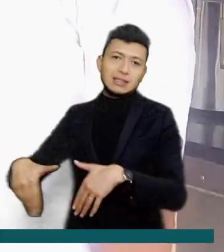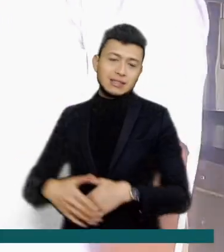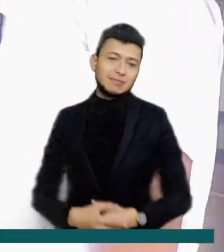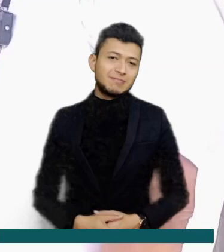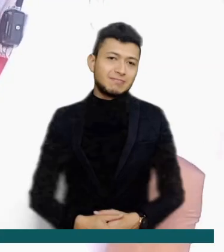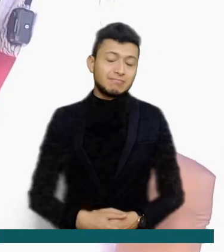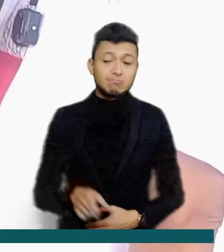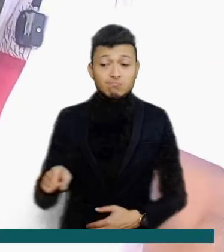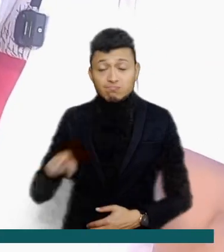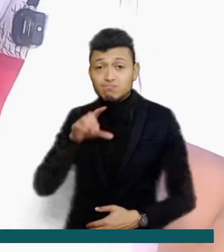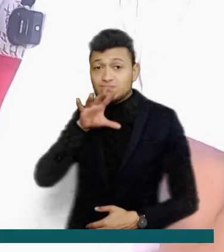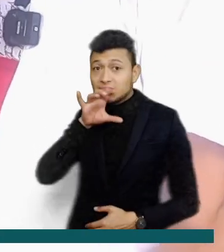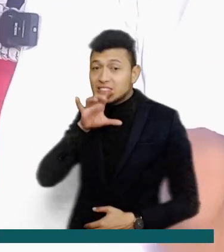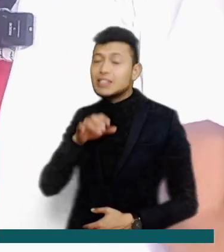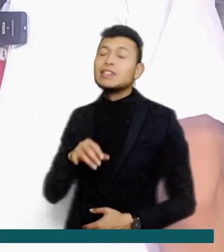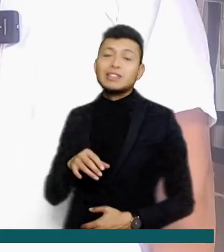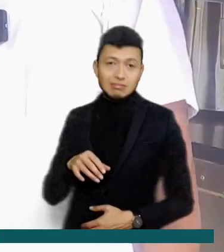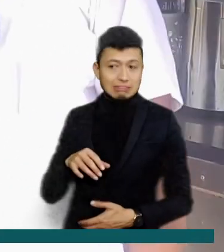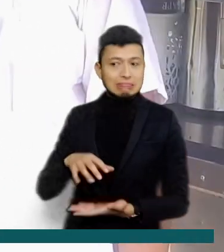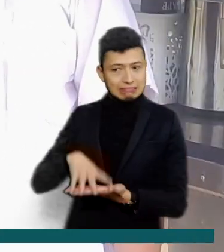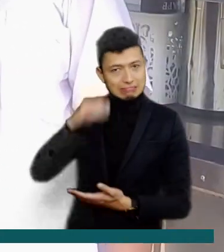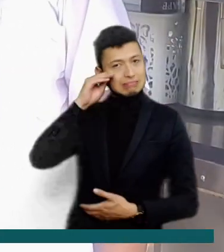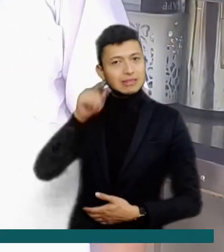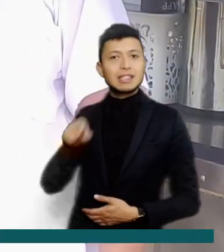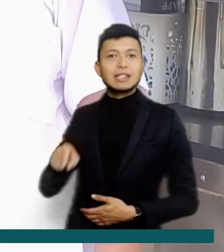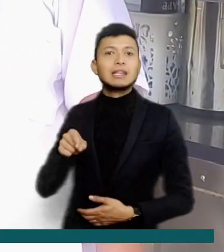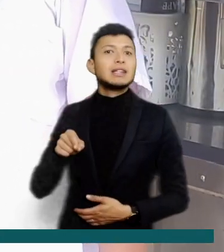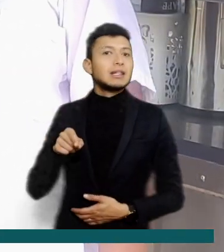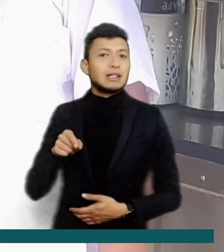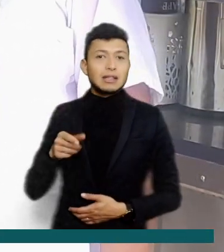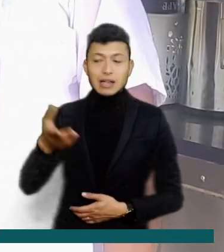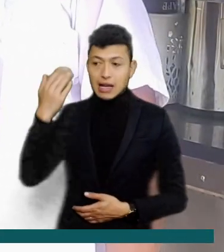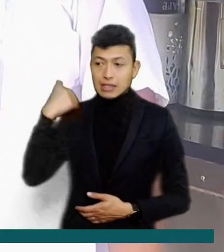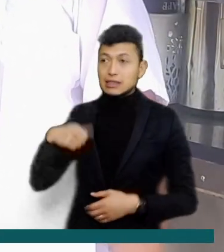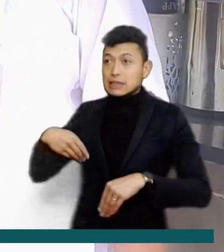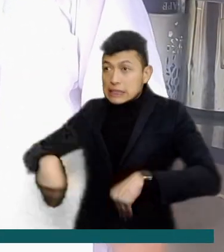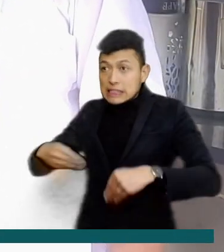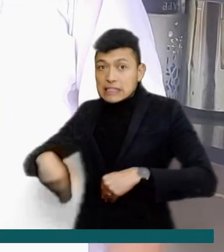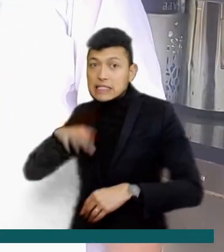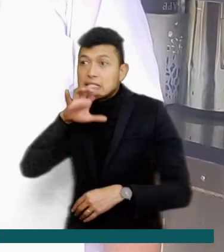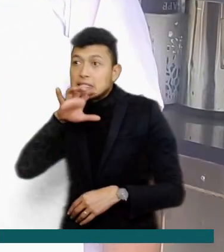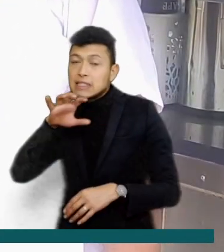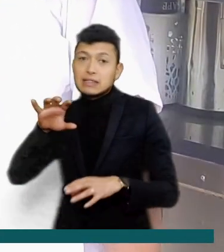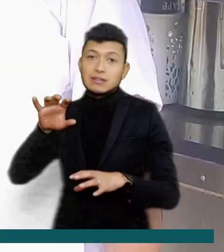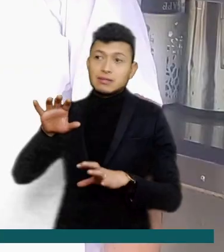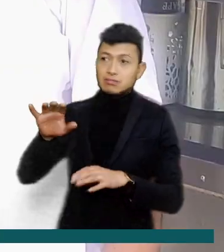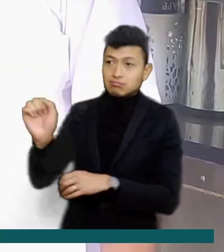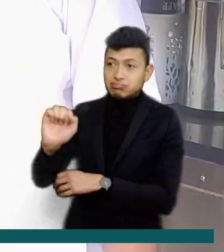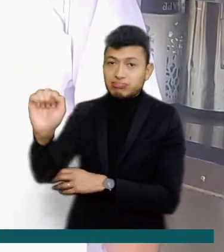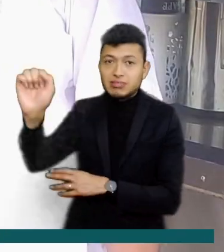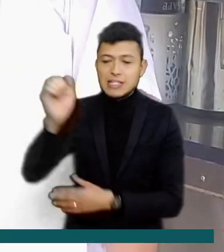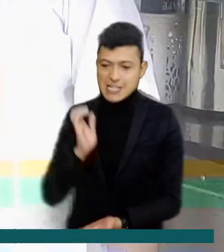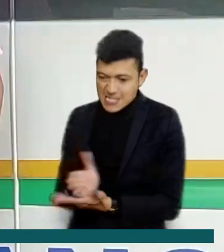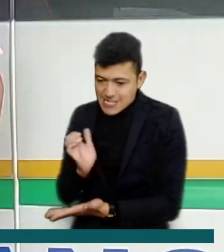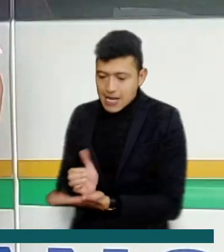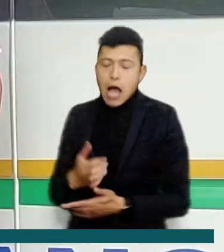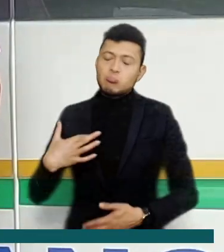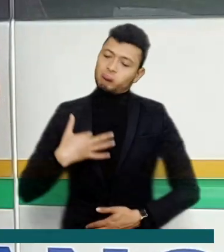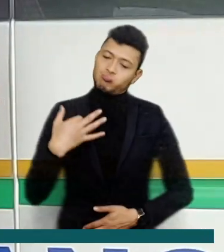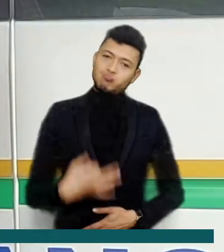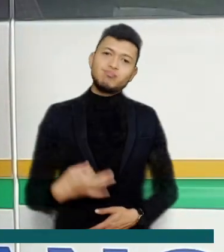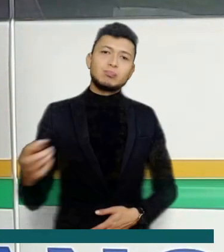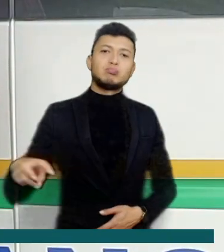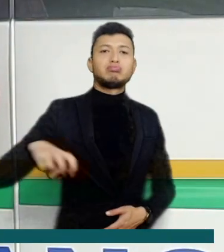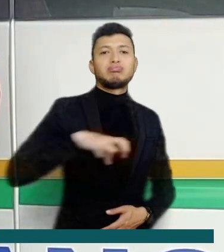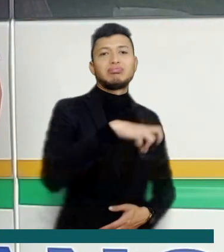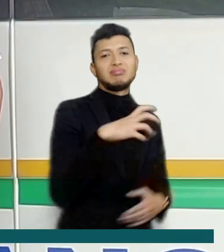la calle. Nos ha enseñado muchas cosas porque él es muy decente. Cuando él coge a correr los carros, entonces uno lo regaña y él busca para adentro, para el hospital. Nos enseña